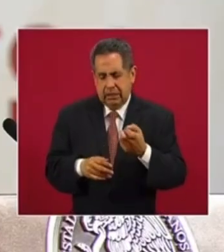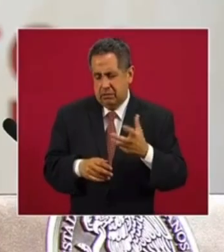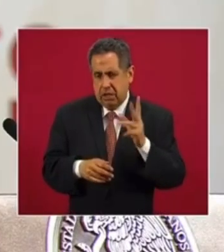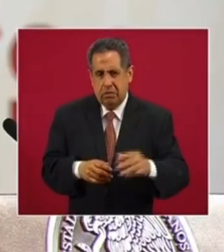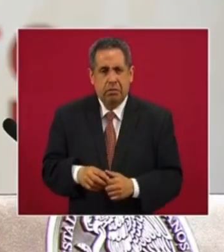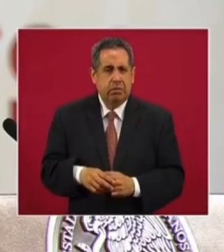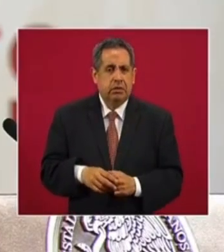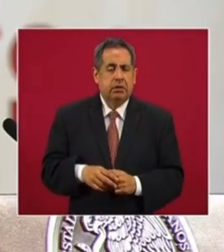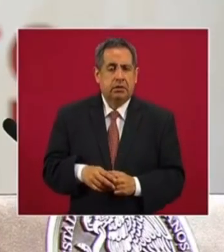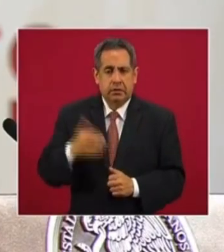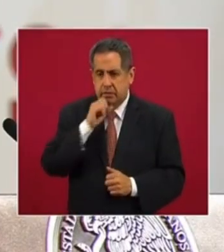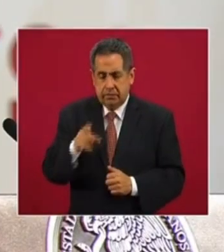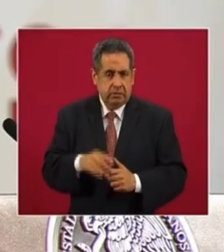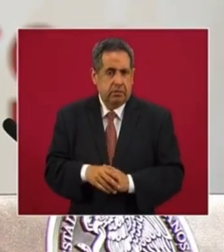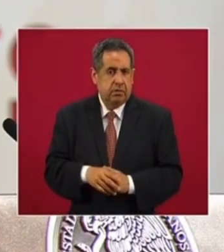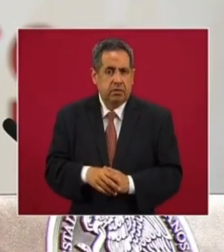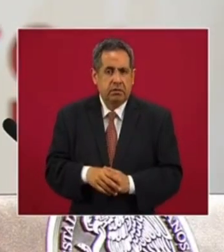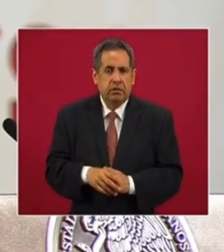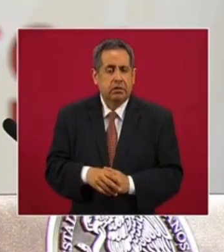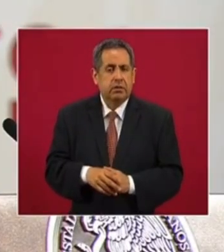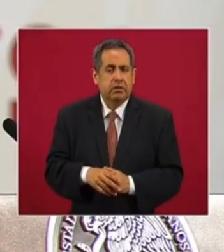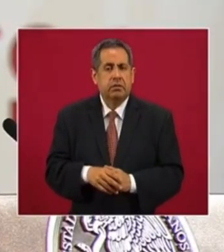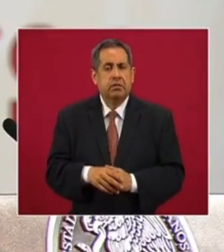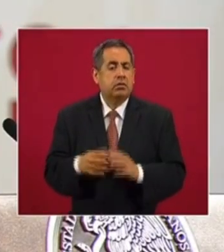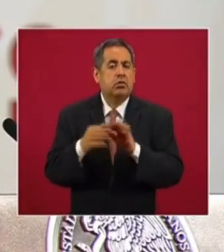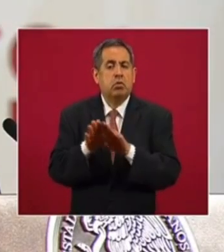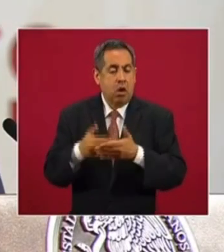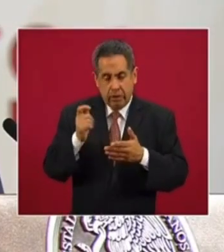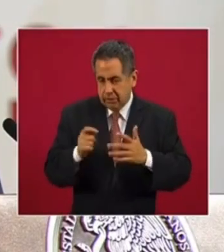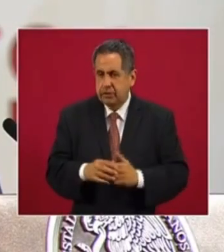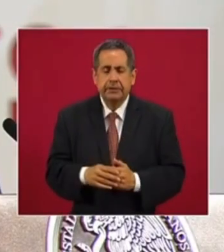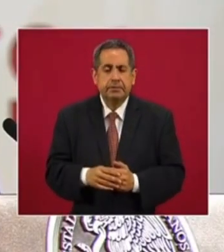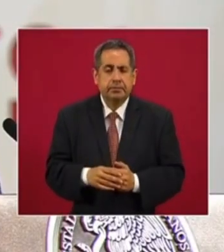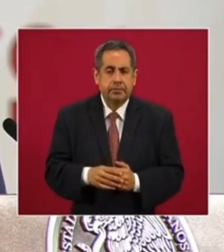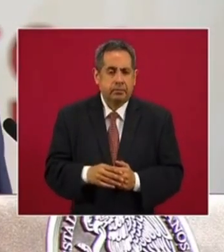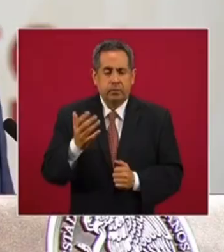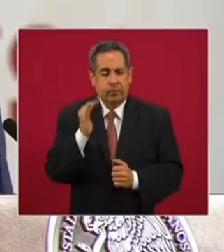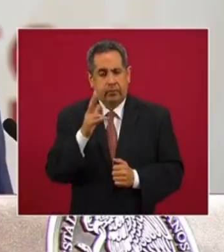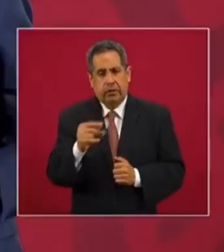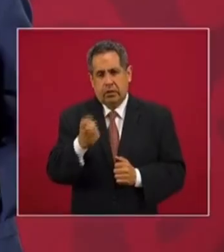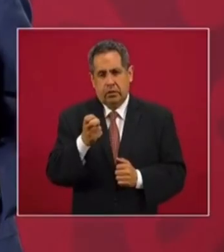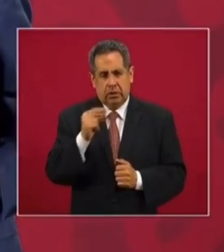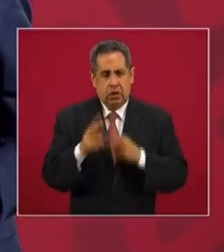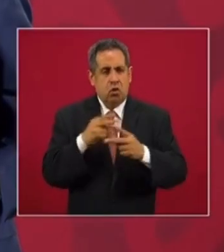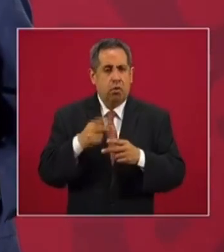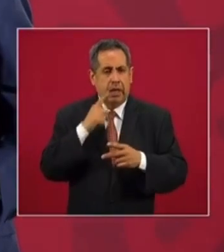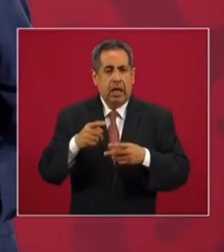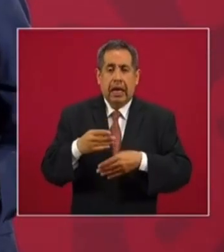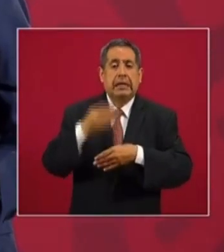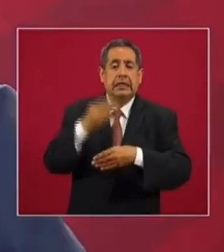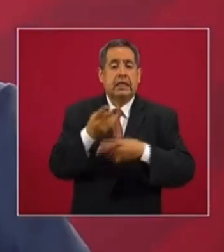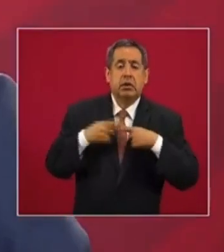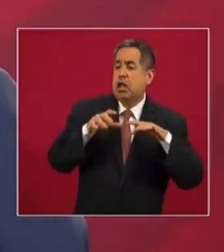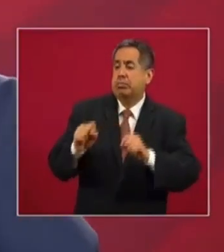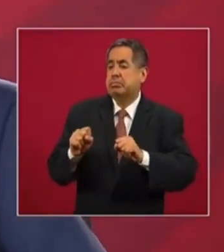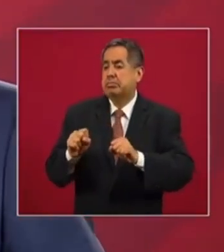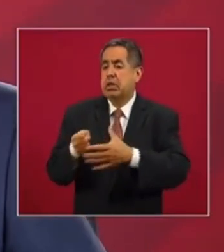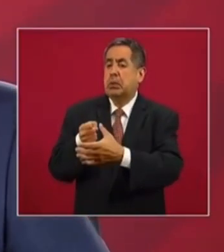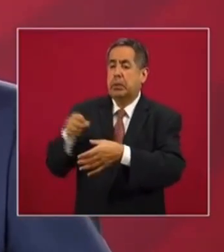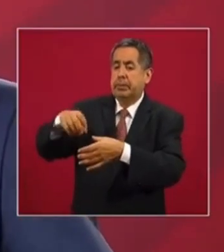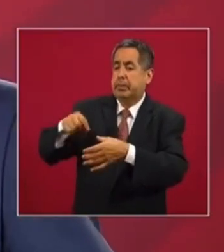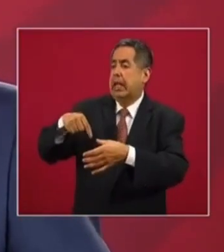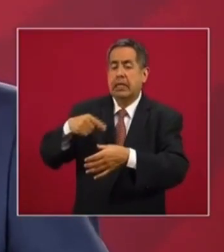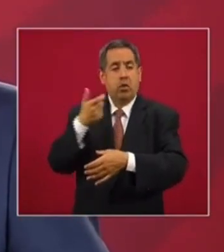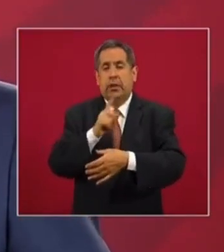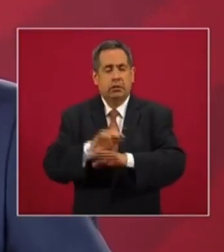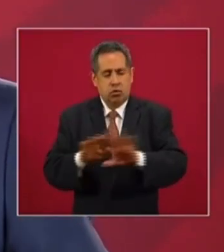casetas, y se está ahora evitando estas tomas, y ya se está recuperando